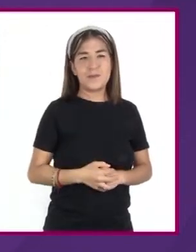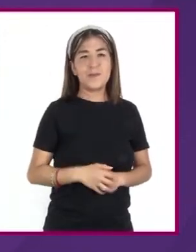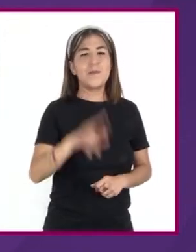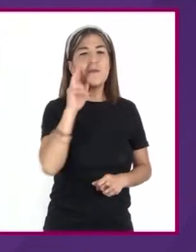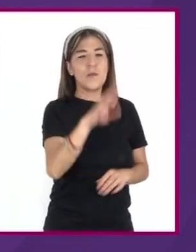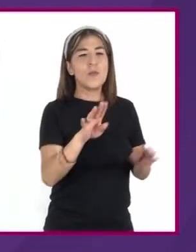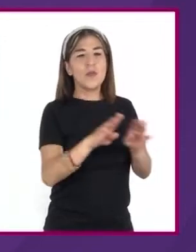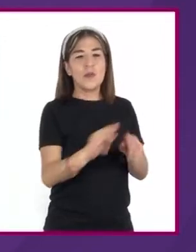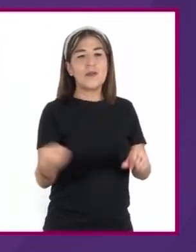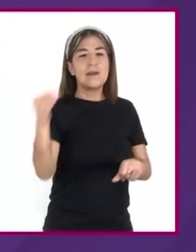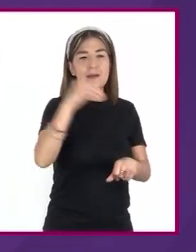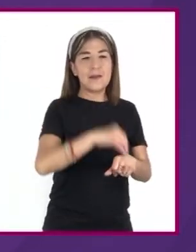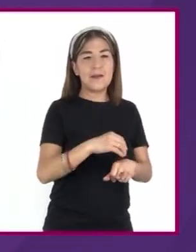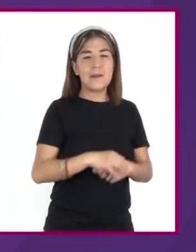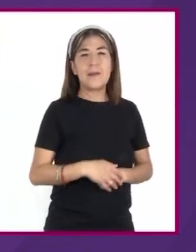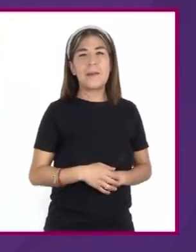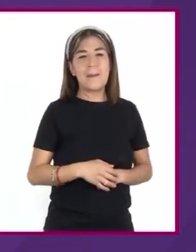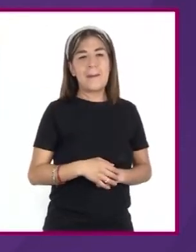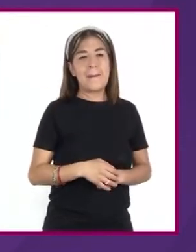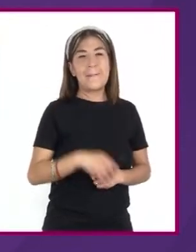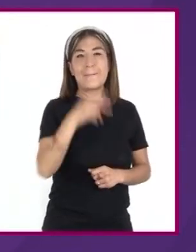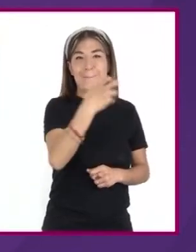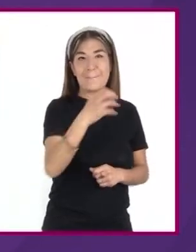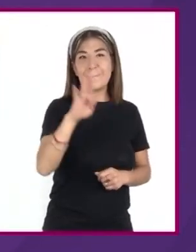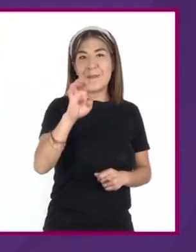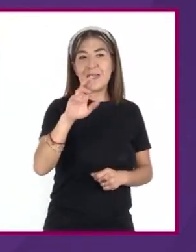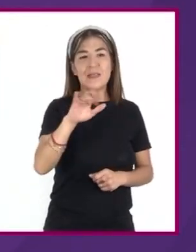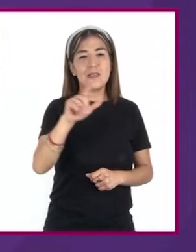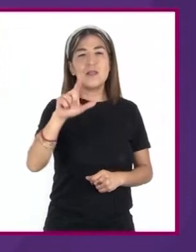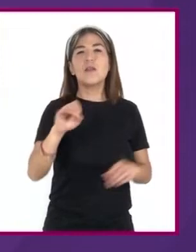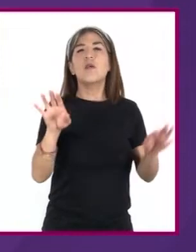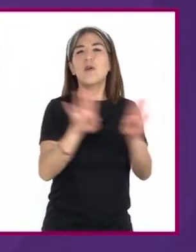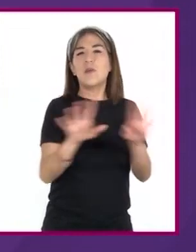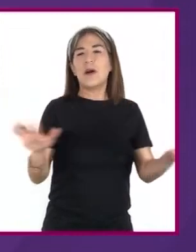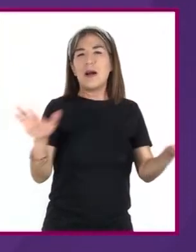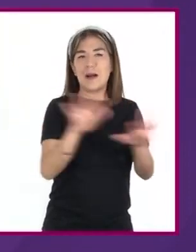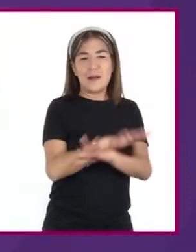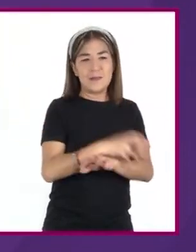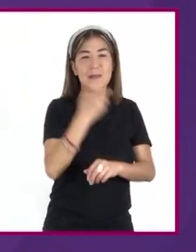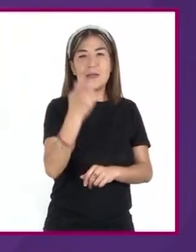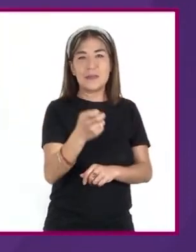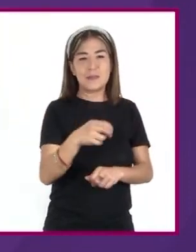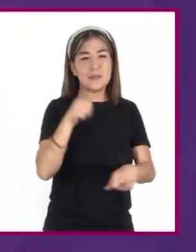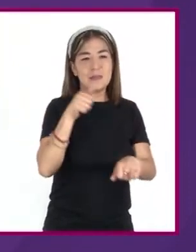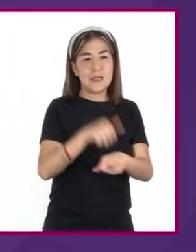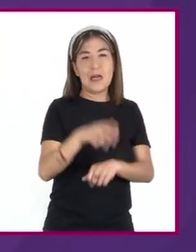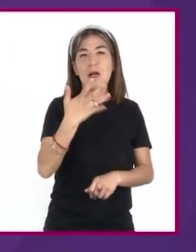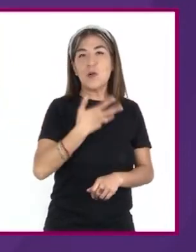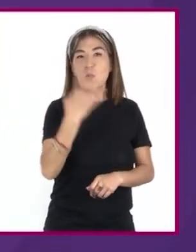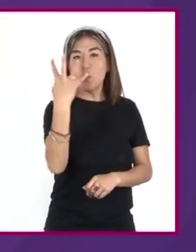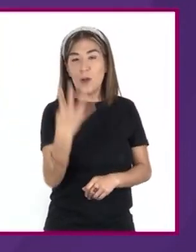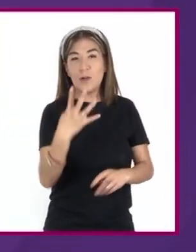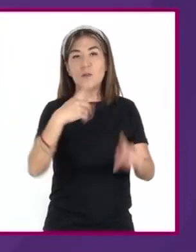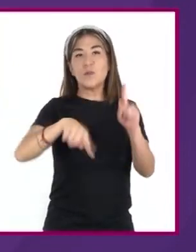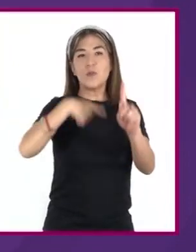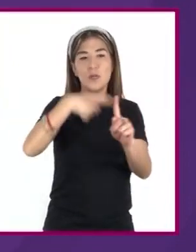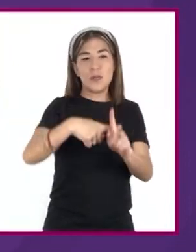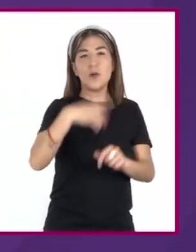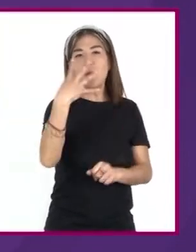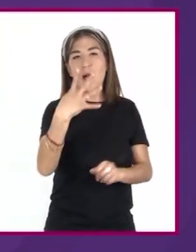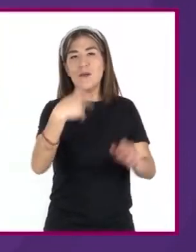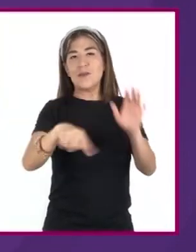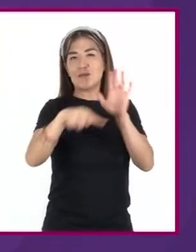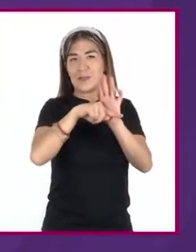Vamos a agregar un electrón más para que las cargas se igualen. Tenemos 4 cargas positivas, 4